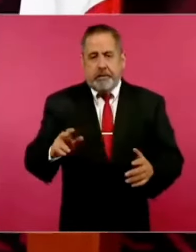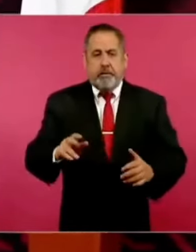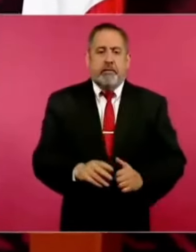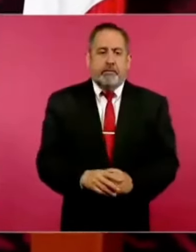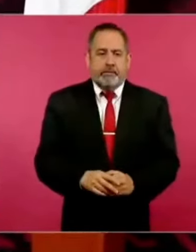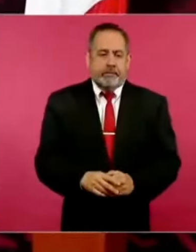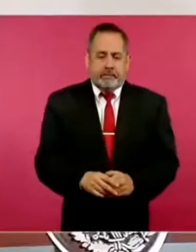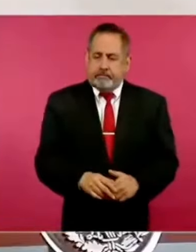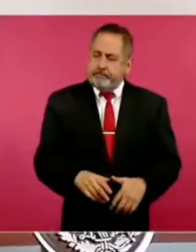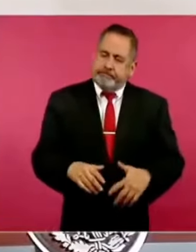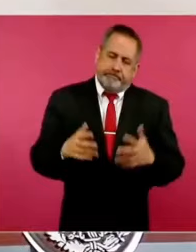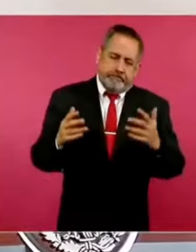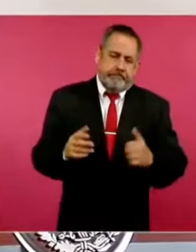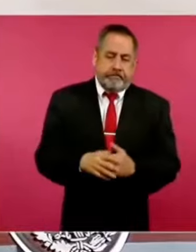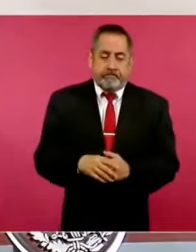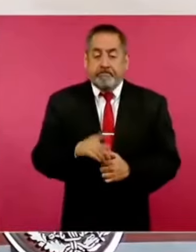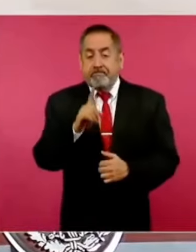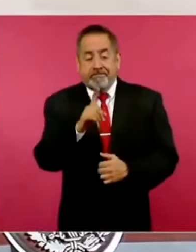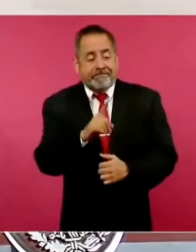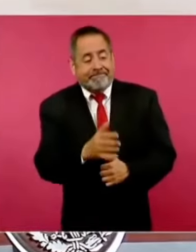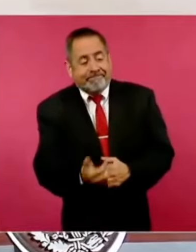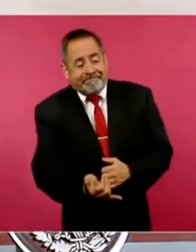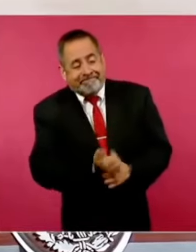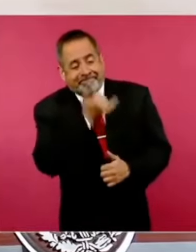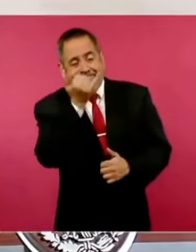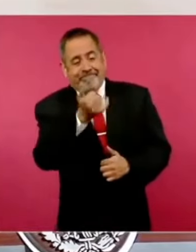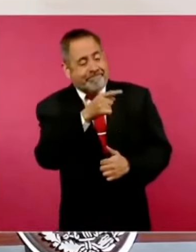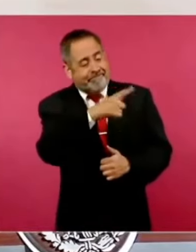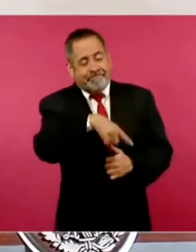Nada más que cometen un error.